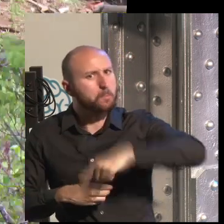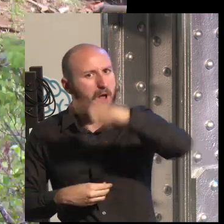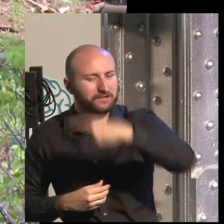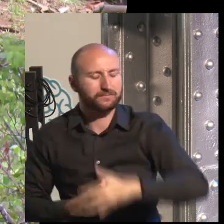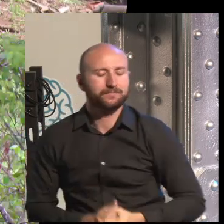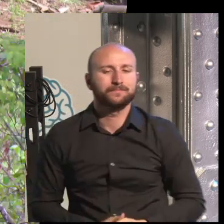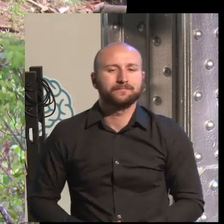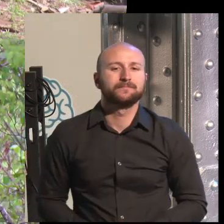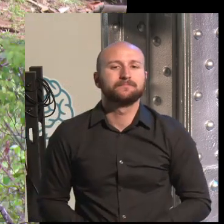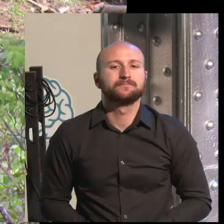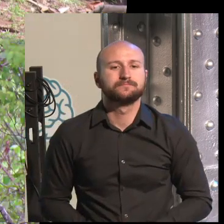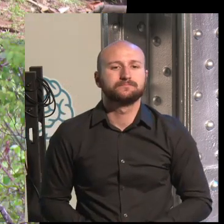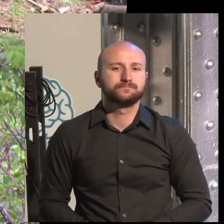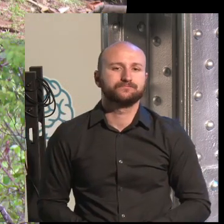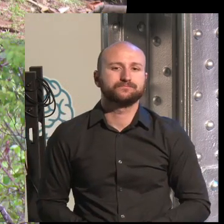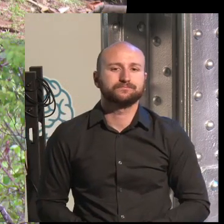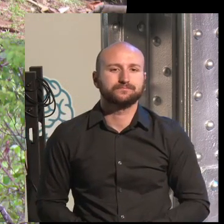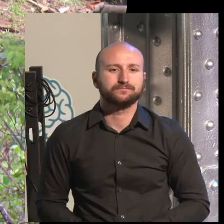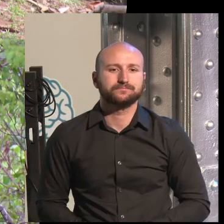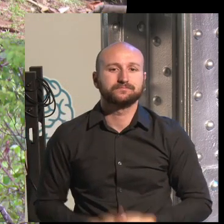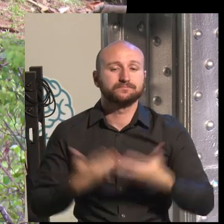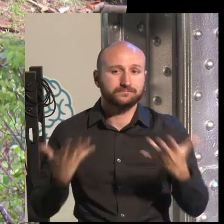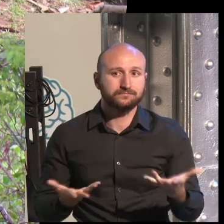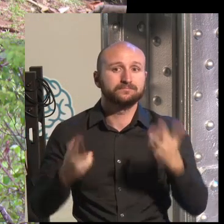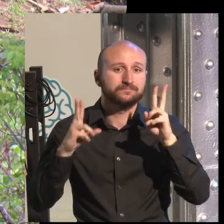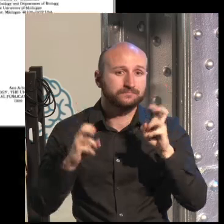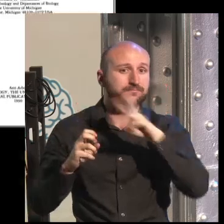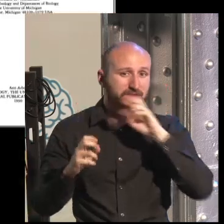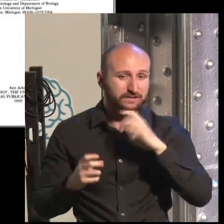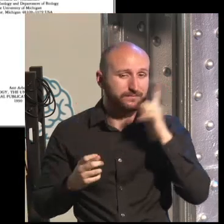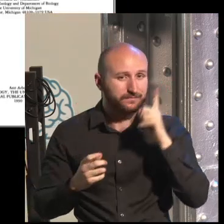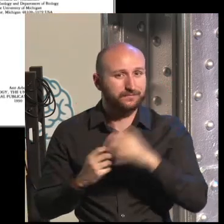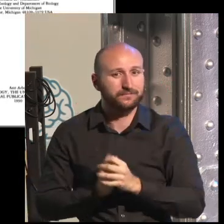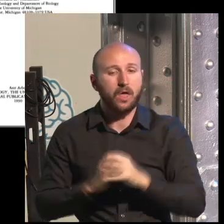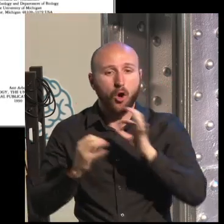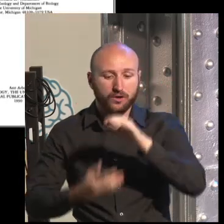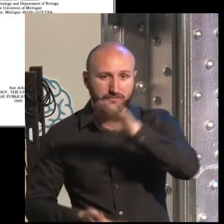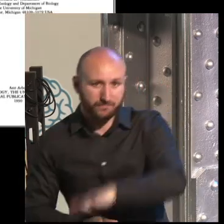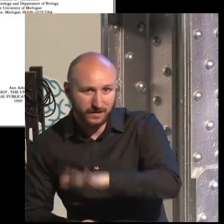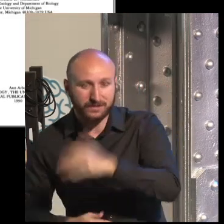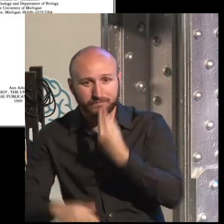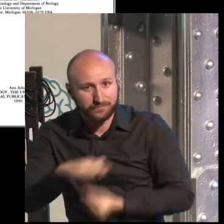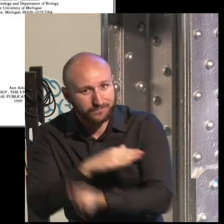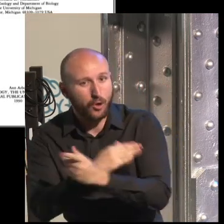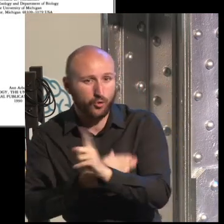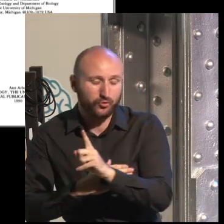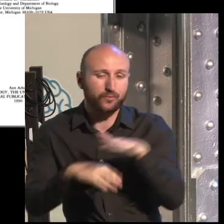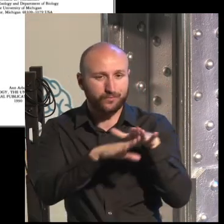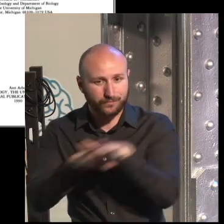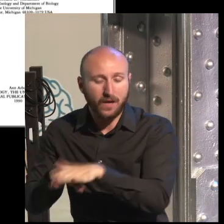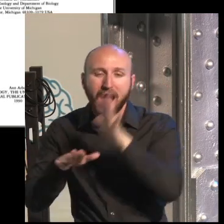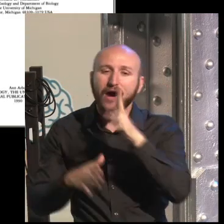chimpancés. Bueno, de las hembras no se habla a este respecto, ni de las crías. Ahora voy a plantear muy brevemente